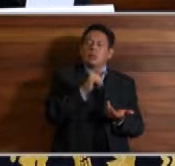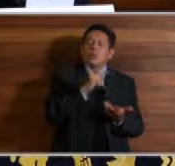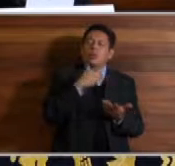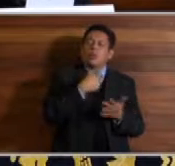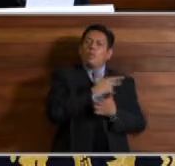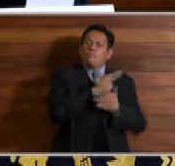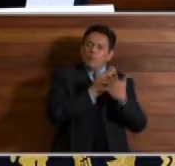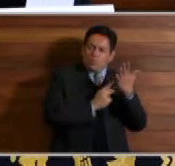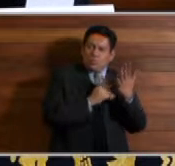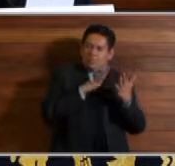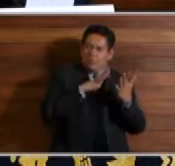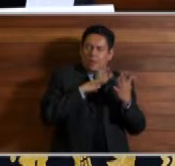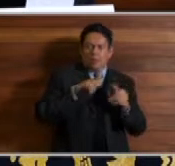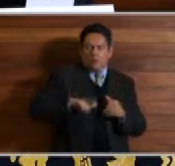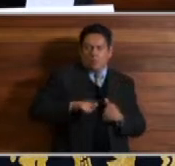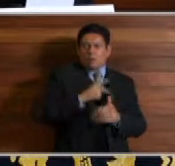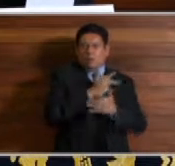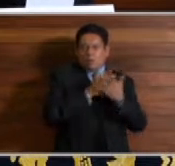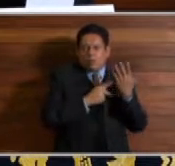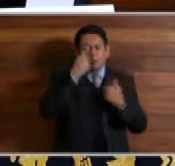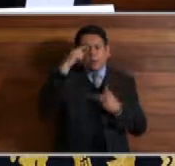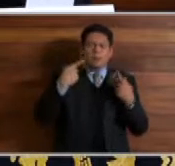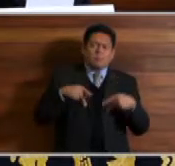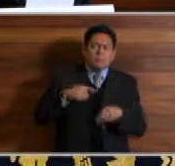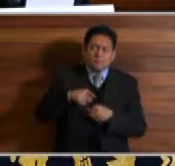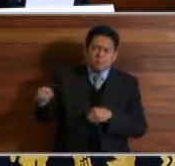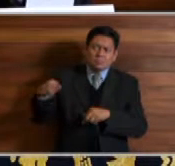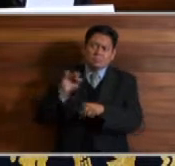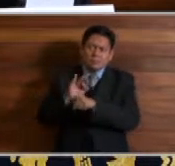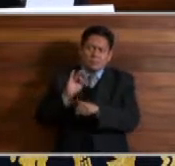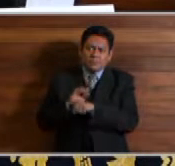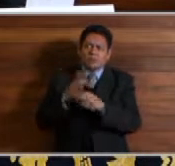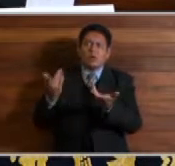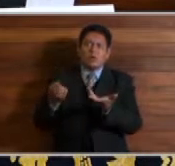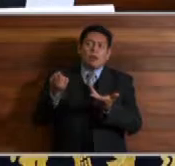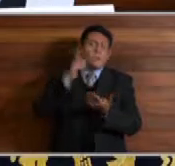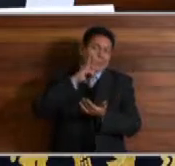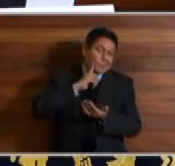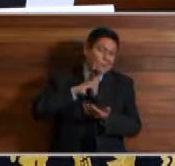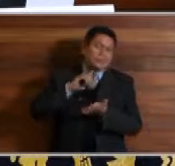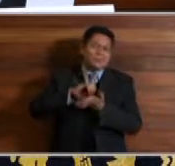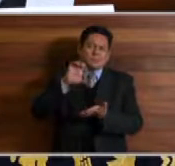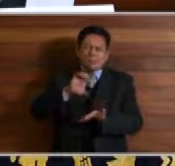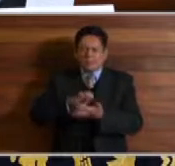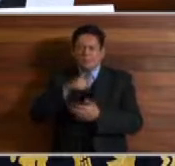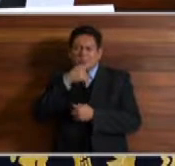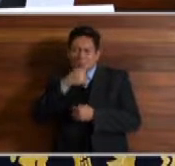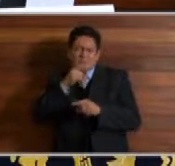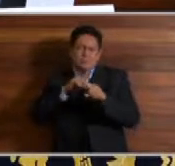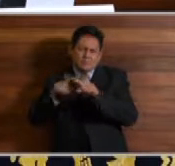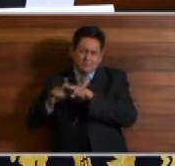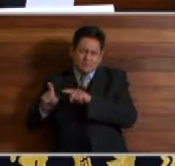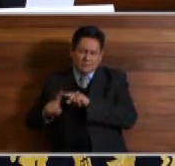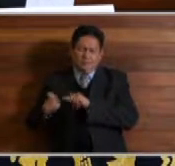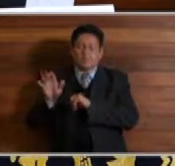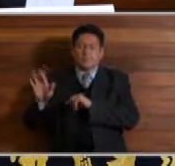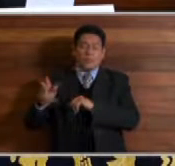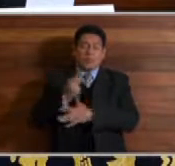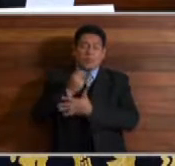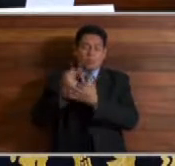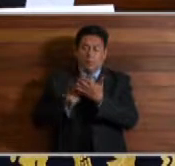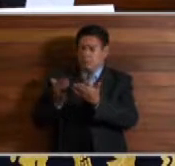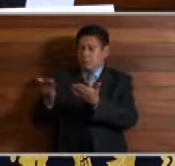programas sociales dentro del campo electoral, nos enseña una cosa, es que se